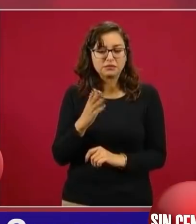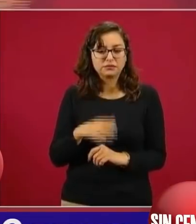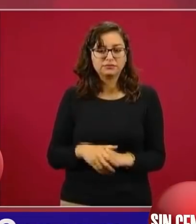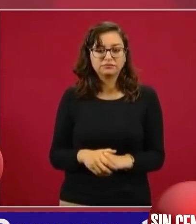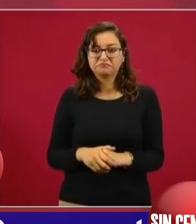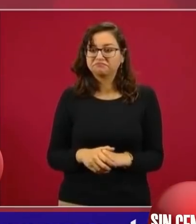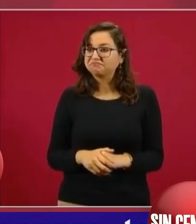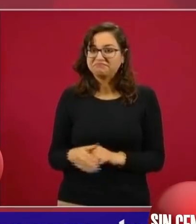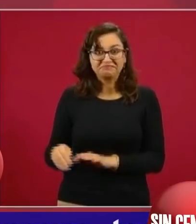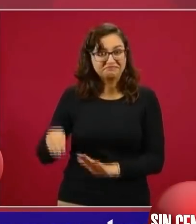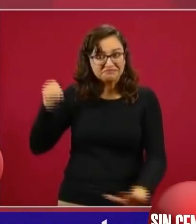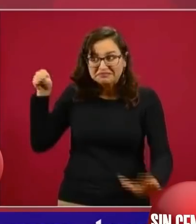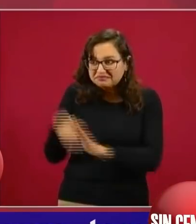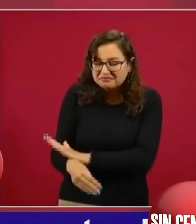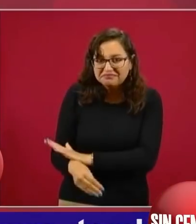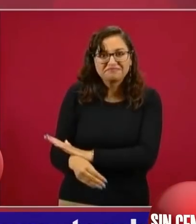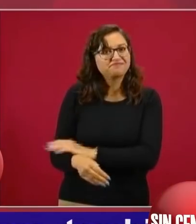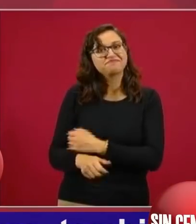no han podido